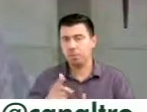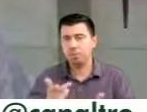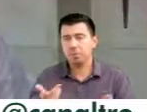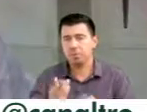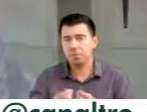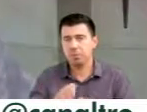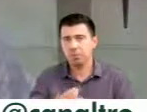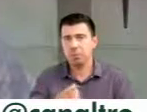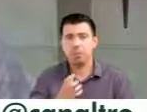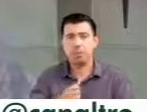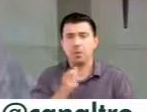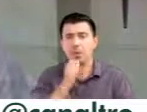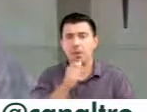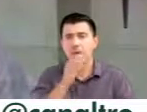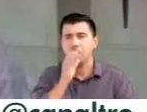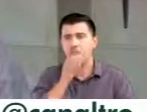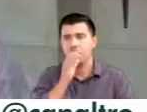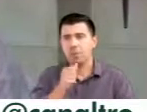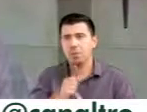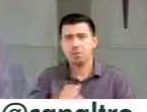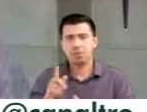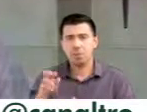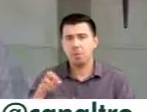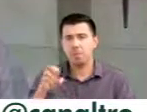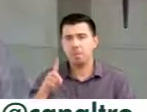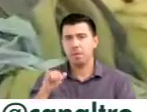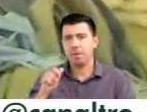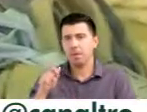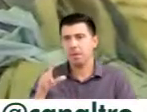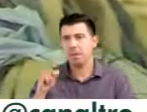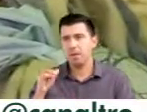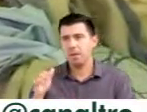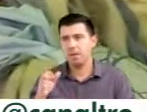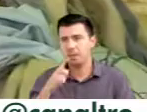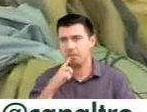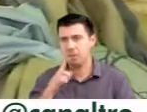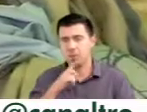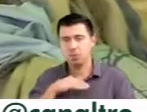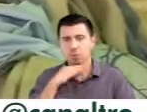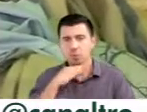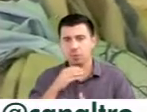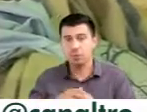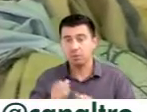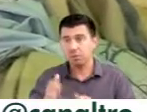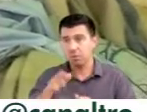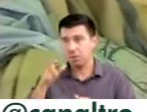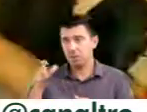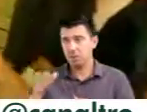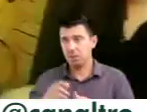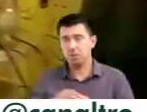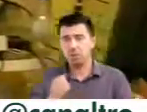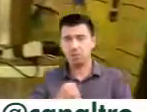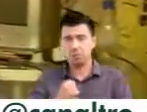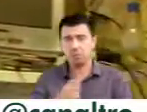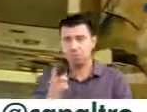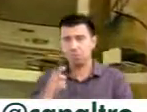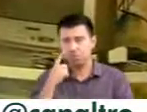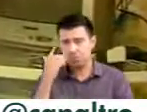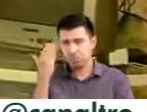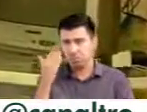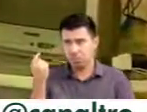solo con líquidos, de pronto no con un pedialite suficiente ni con líquido endovenoso. Los 10 trabajadores fueron valorados inmediatamente y su